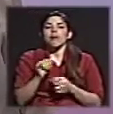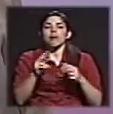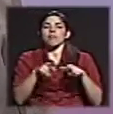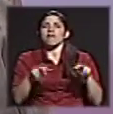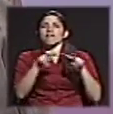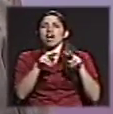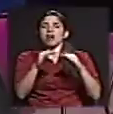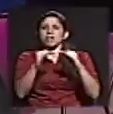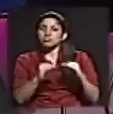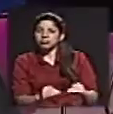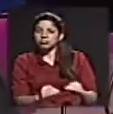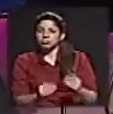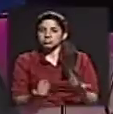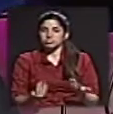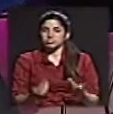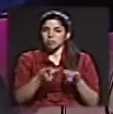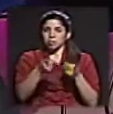invalidar tu posición,